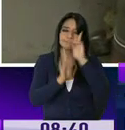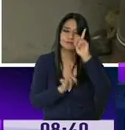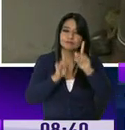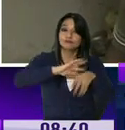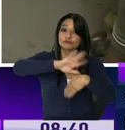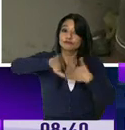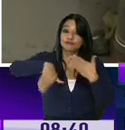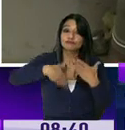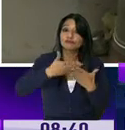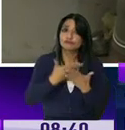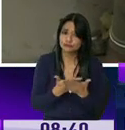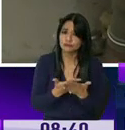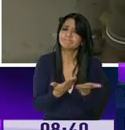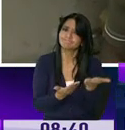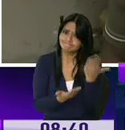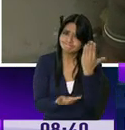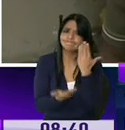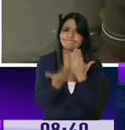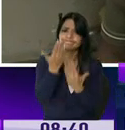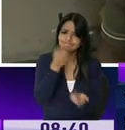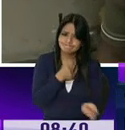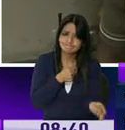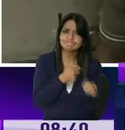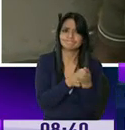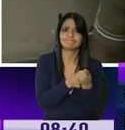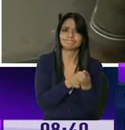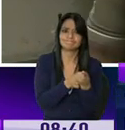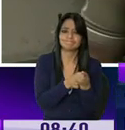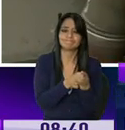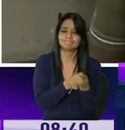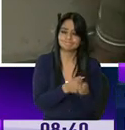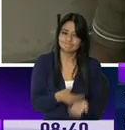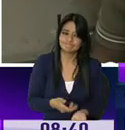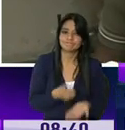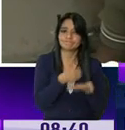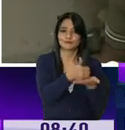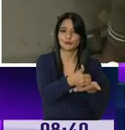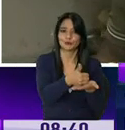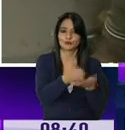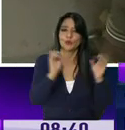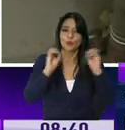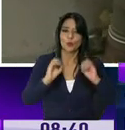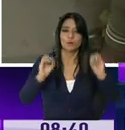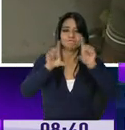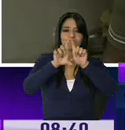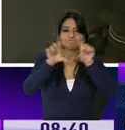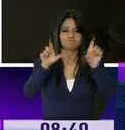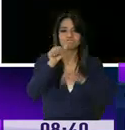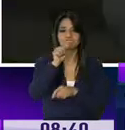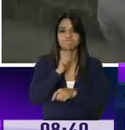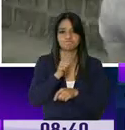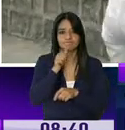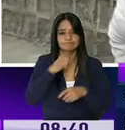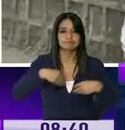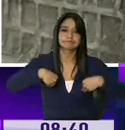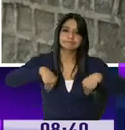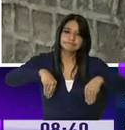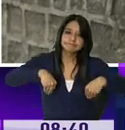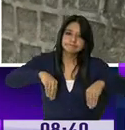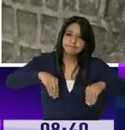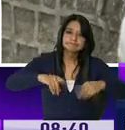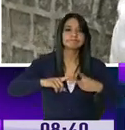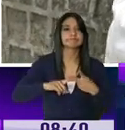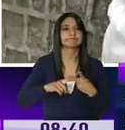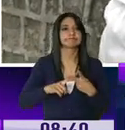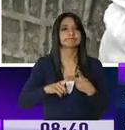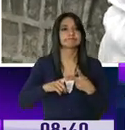amigos televidentes, para que se unen, para que lleguen estas donaciones y también, por supuesto, a las empresas privadas, ¿no? Sí, claro. A las cadenas de supermercados, a